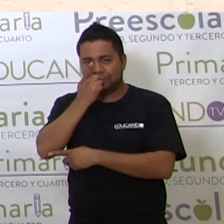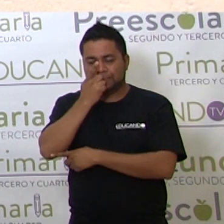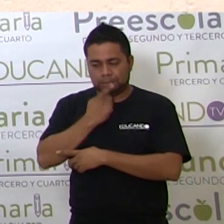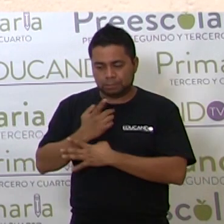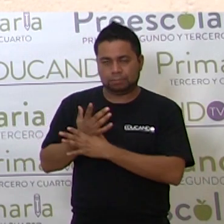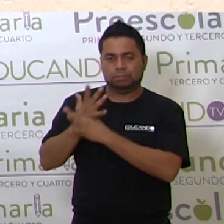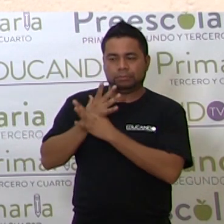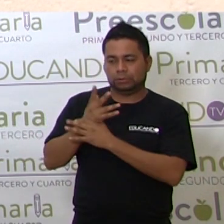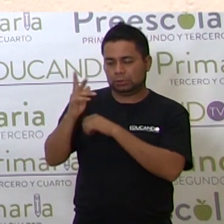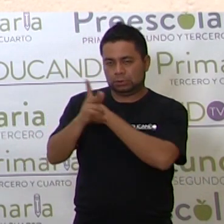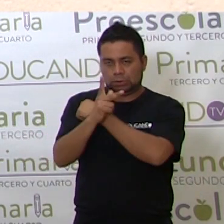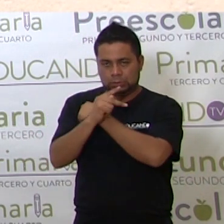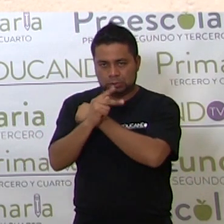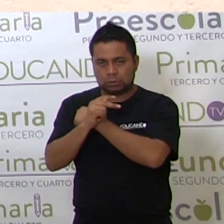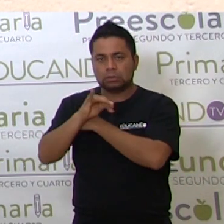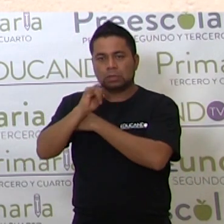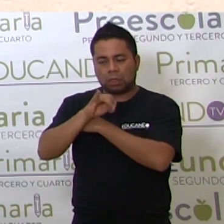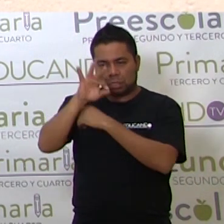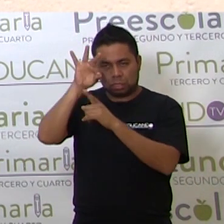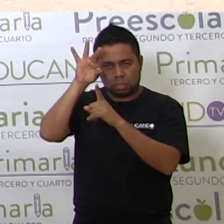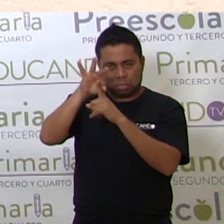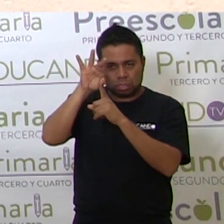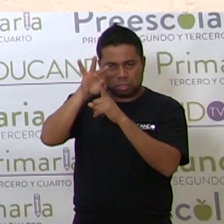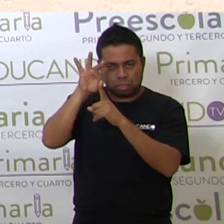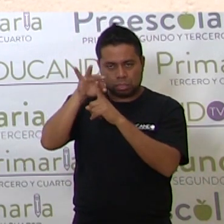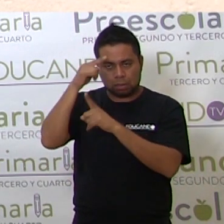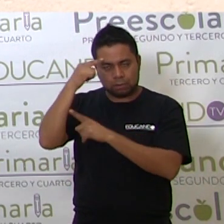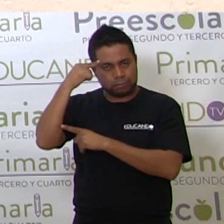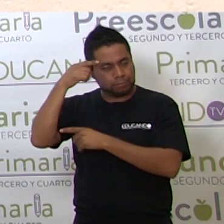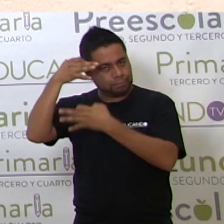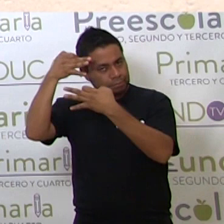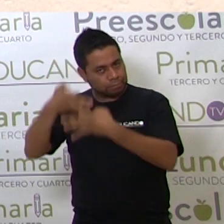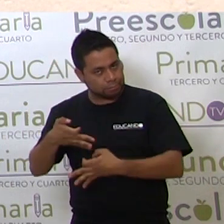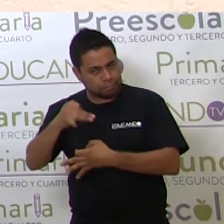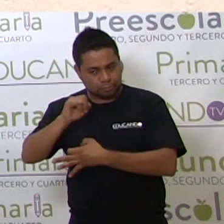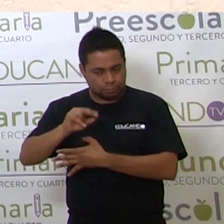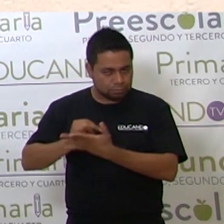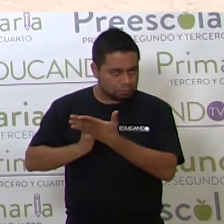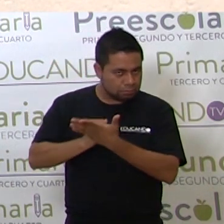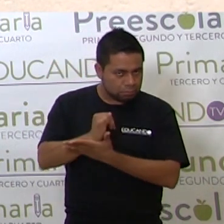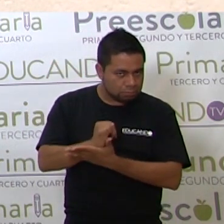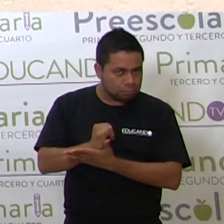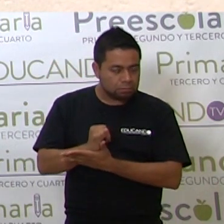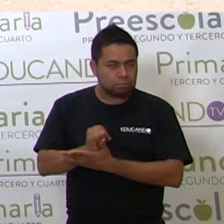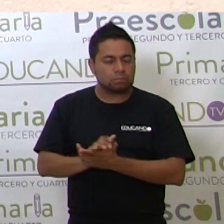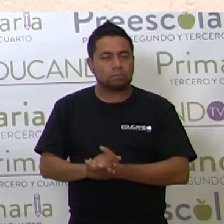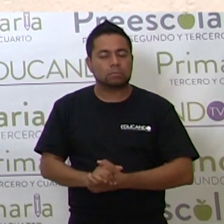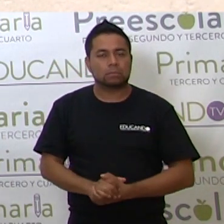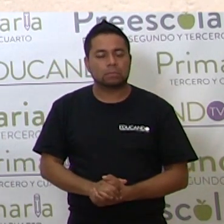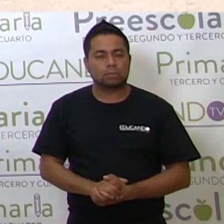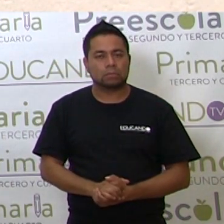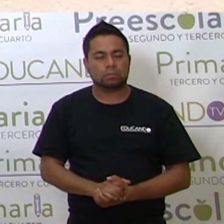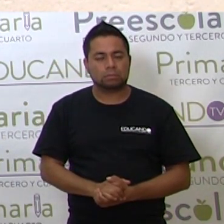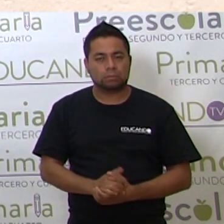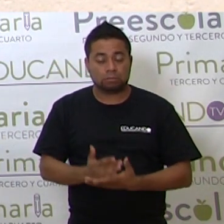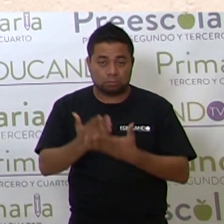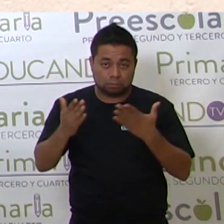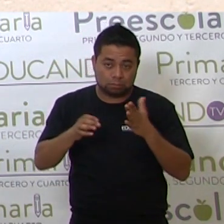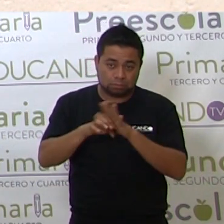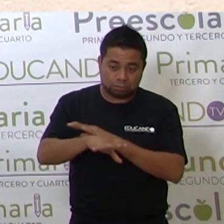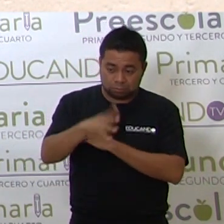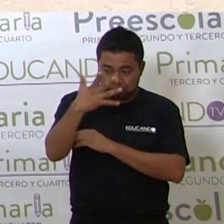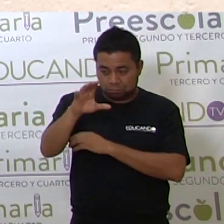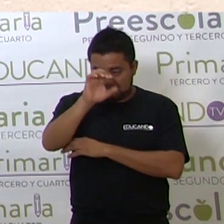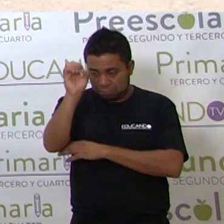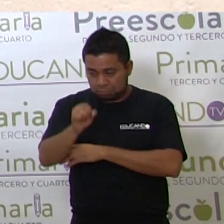que la televisión si influye en su pensamiento y sus decisiones mientras que un